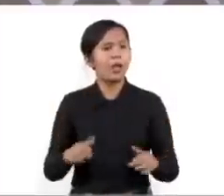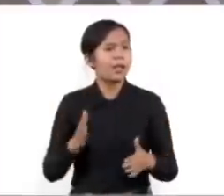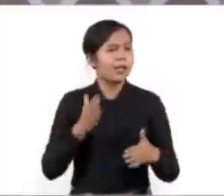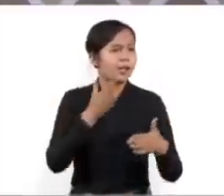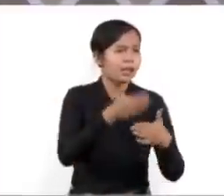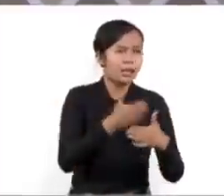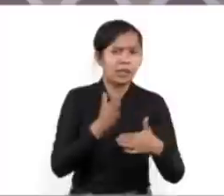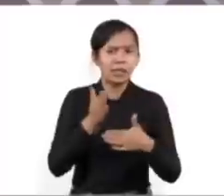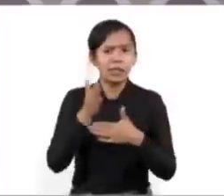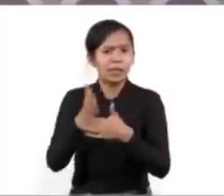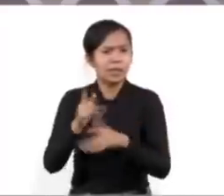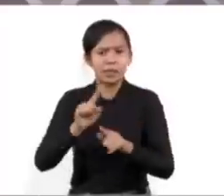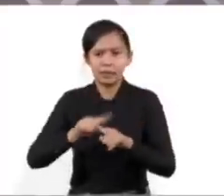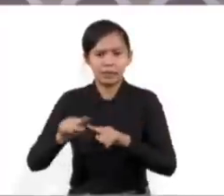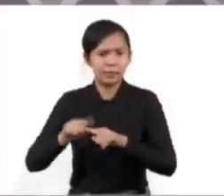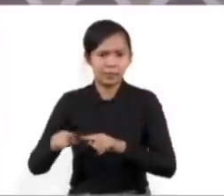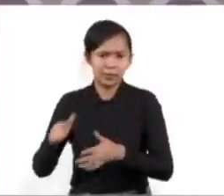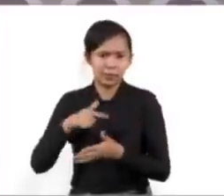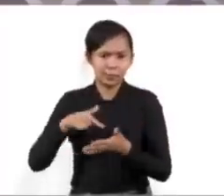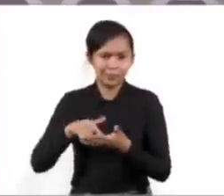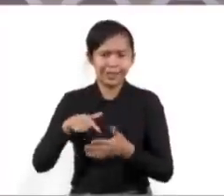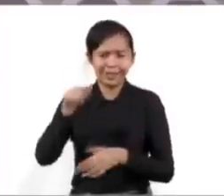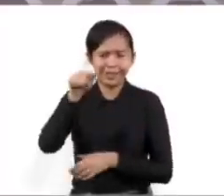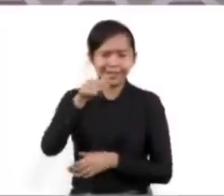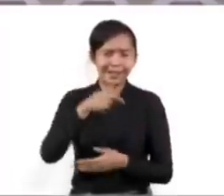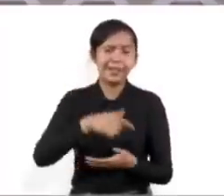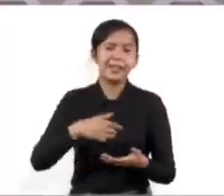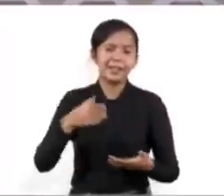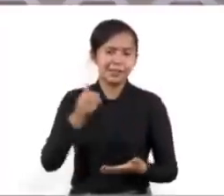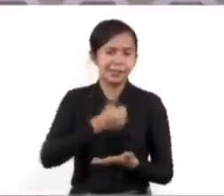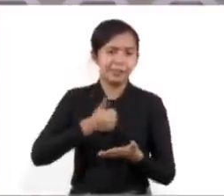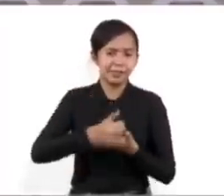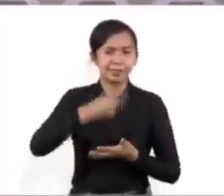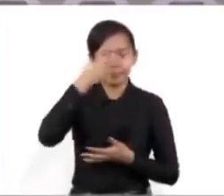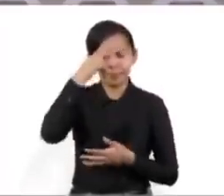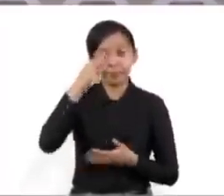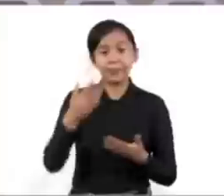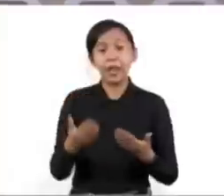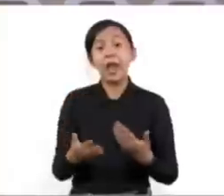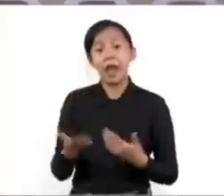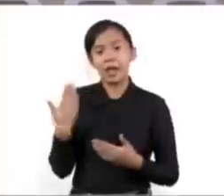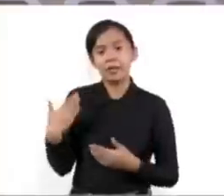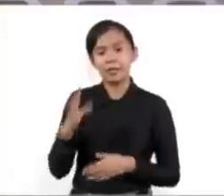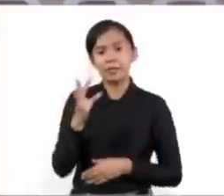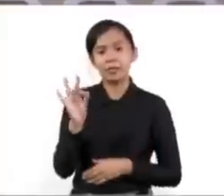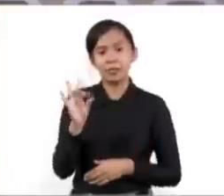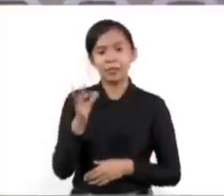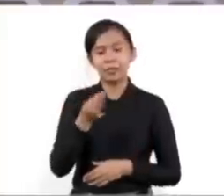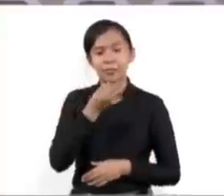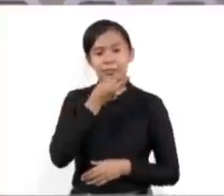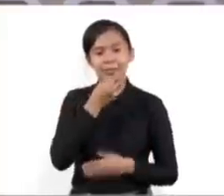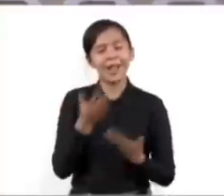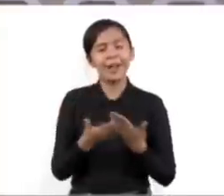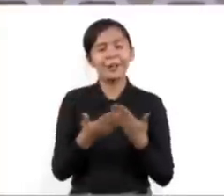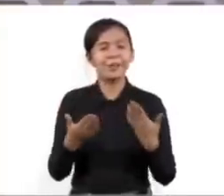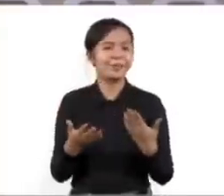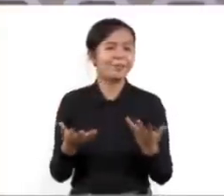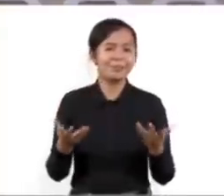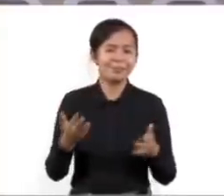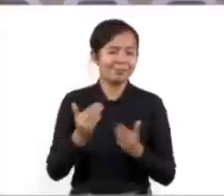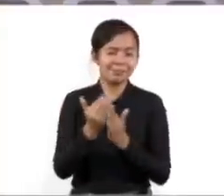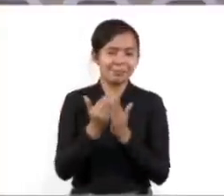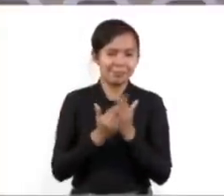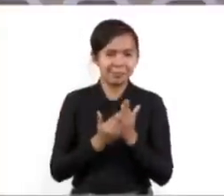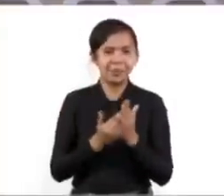y dirigirse hacia la Ciudad de México, y de 40 minutos ahora harán 5 minutos. Y partiendo de esa necesidad es